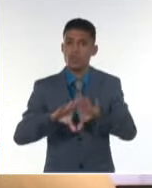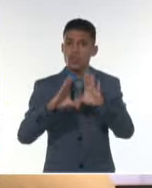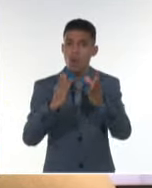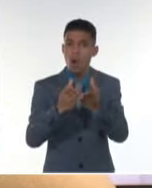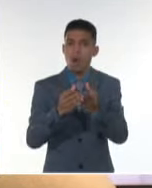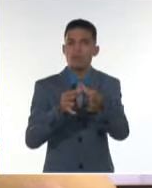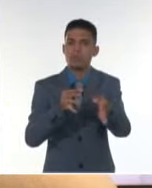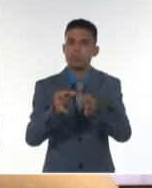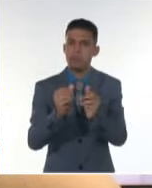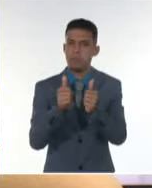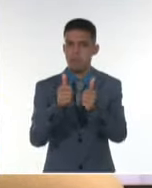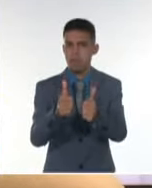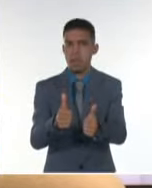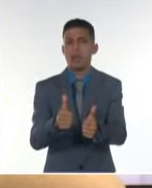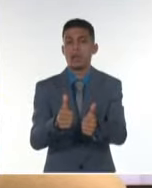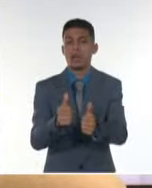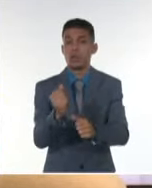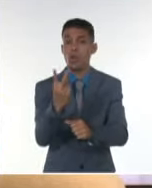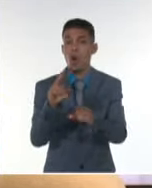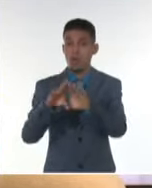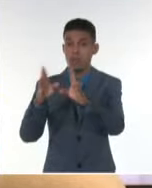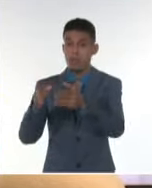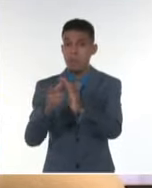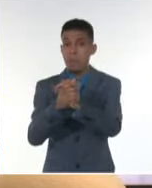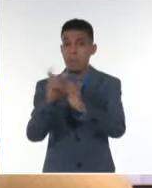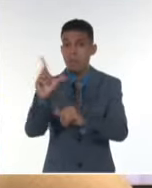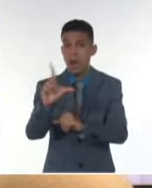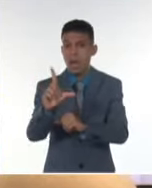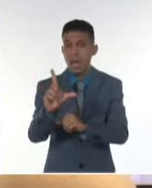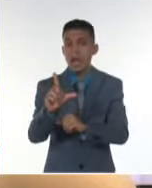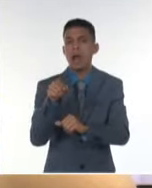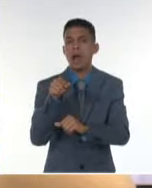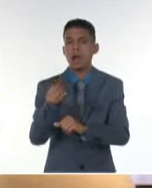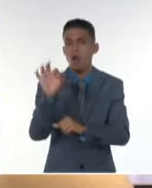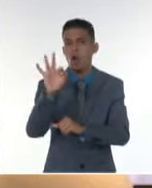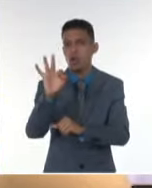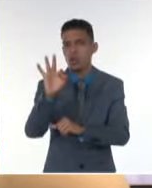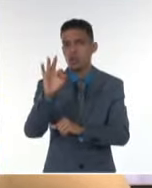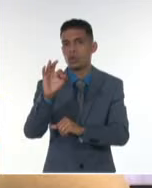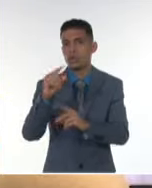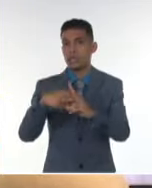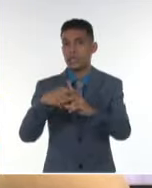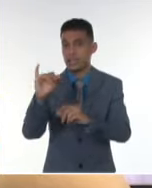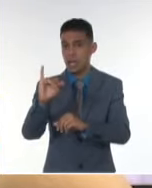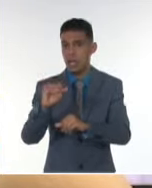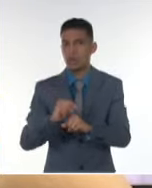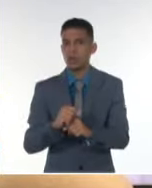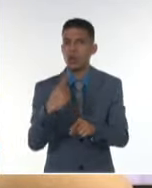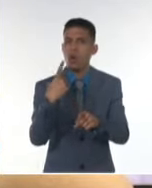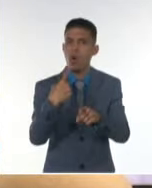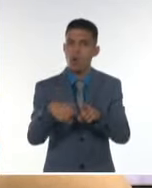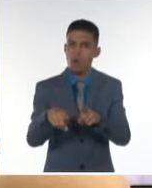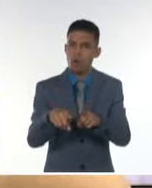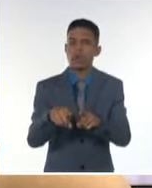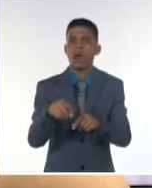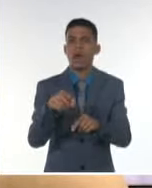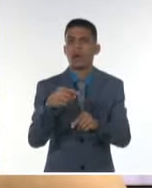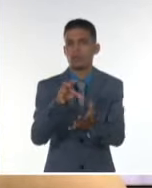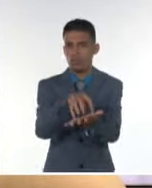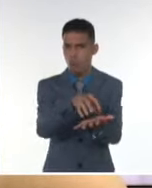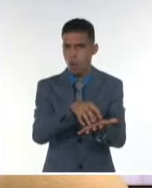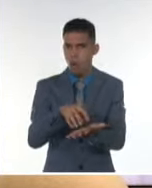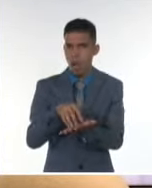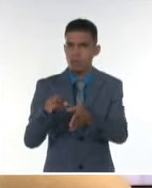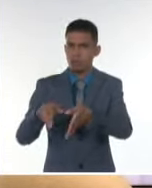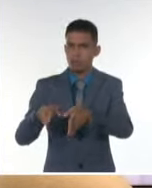mantenimiento, que nos hemos mantenido con ellas, las dos unidades que están en Mariel, y la de Mariel, la 8 y la 6, y una unidad en la termoeléctrica de Nuevita. En esa condición no